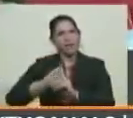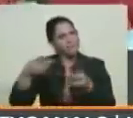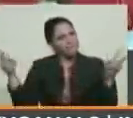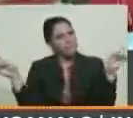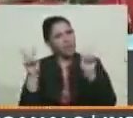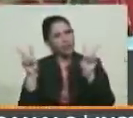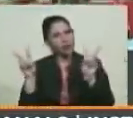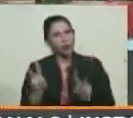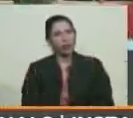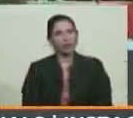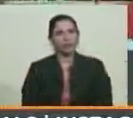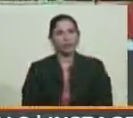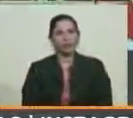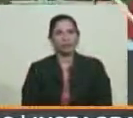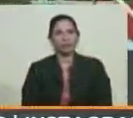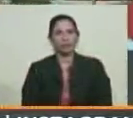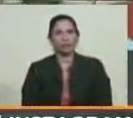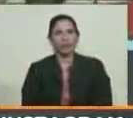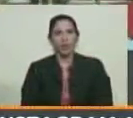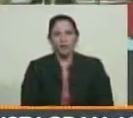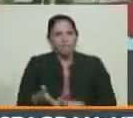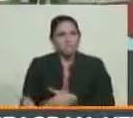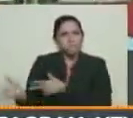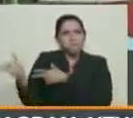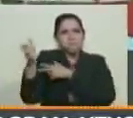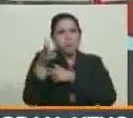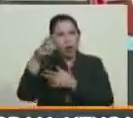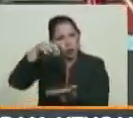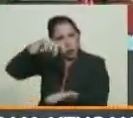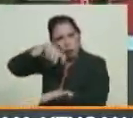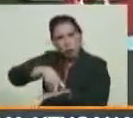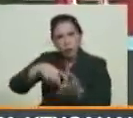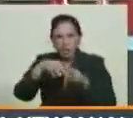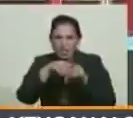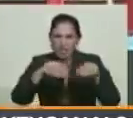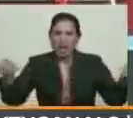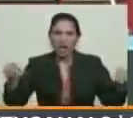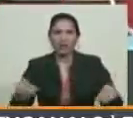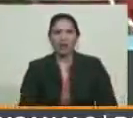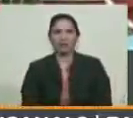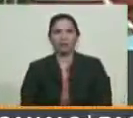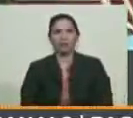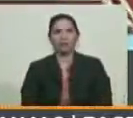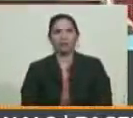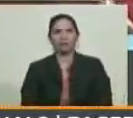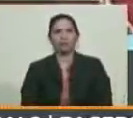victoria! ¡Fusil al hombro! ¡Rodilla en tierra! ¡Con la